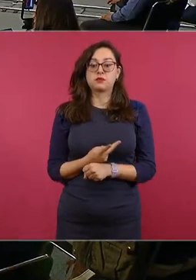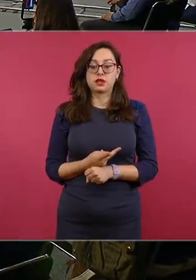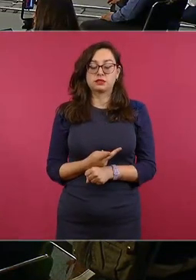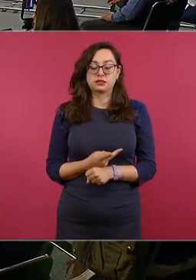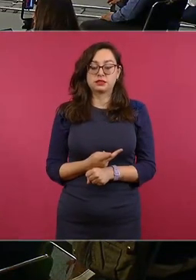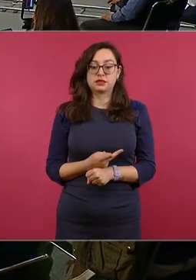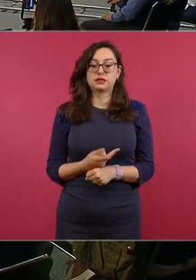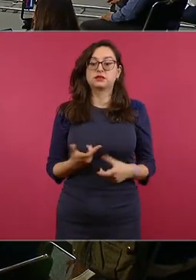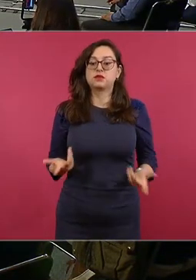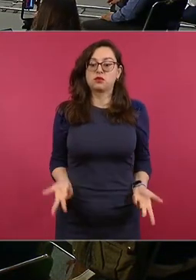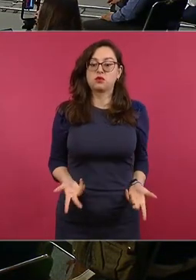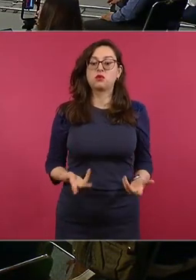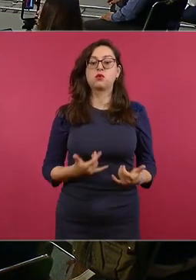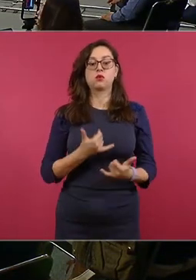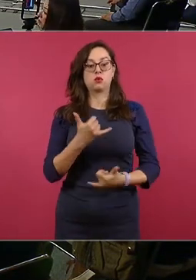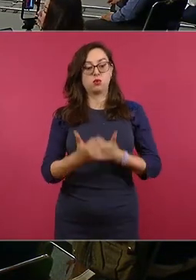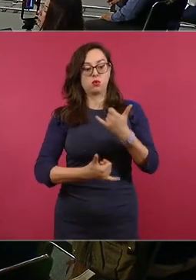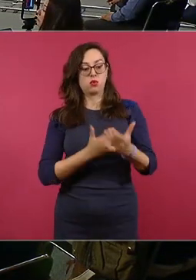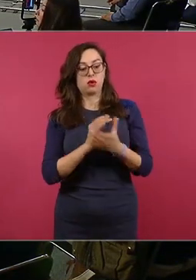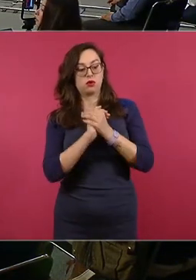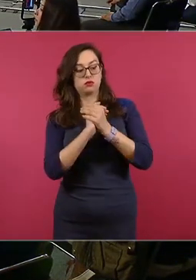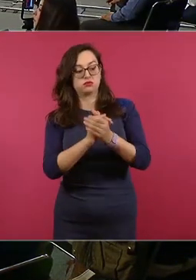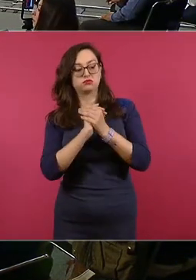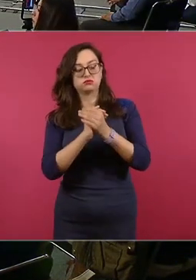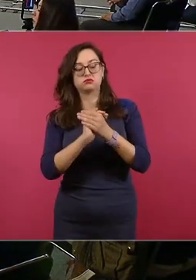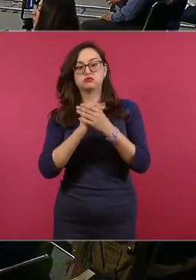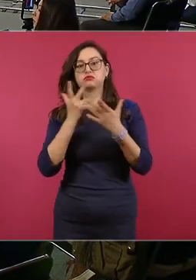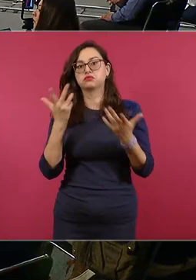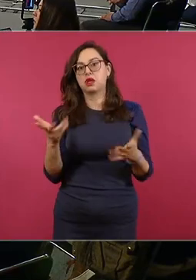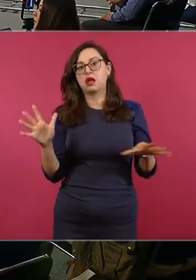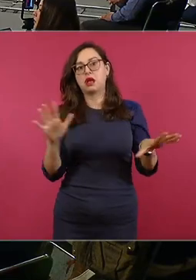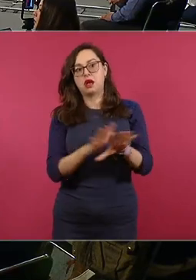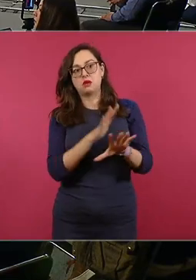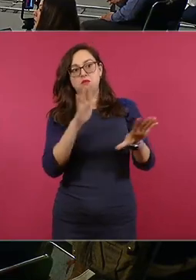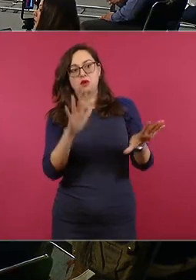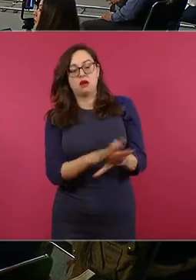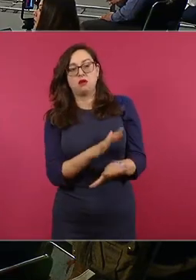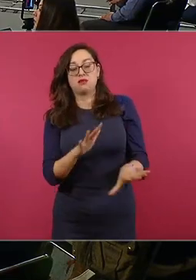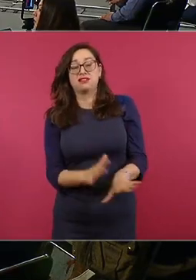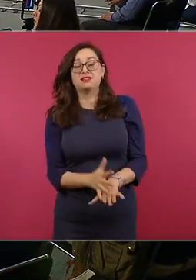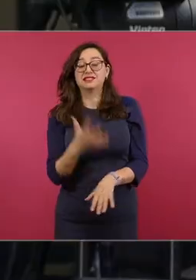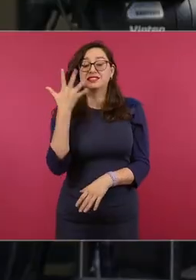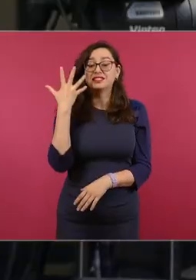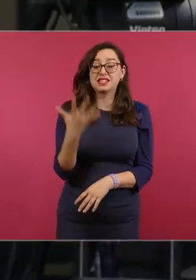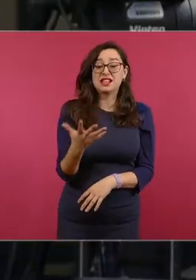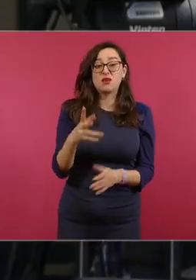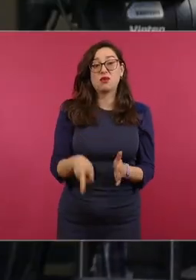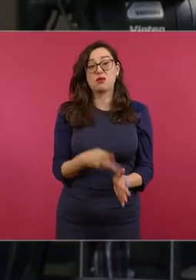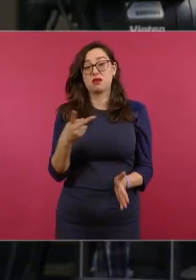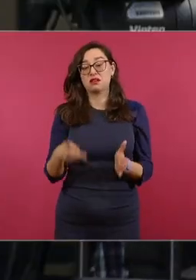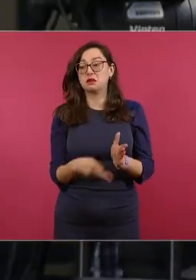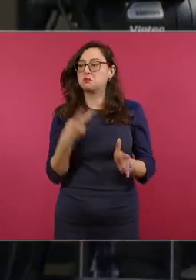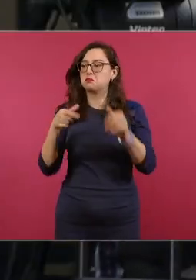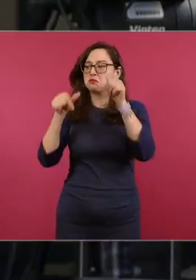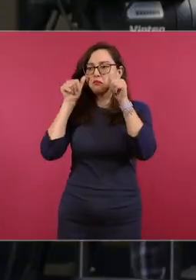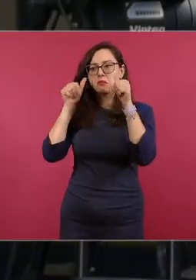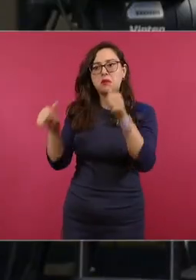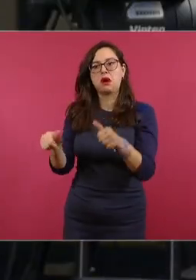de juegos y sorteos y hasta el momento no ha habido tampoco ninguna solución hacia ellos.